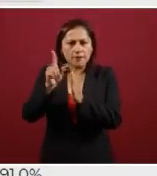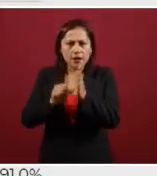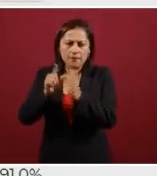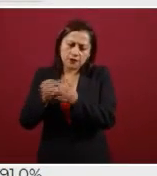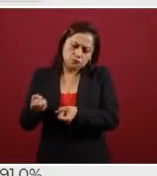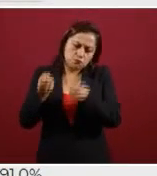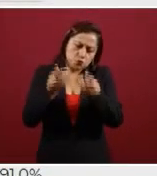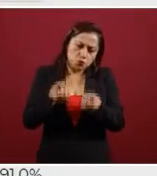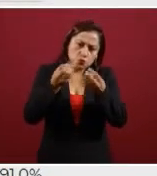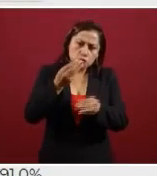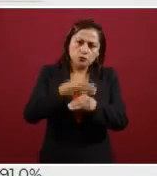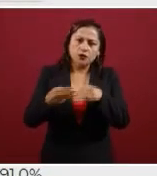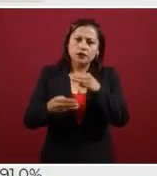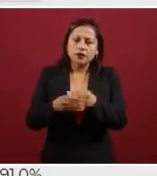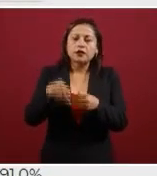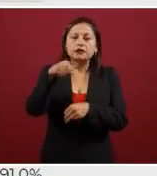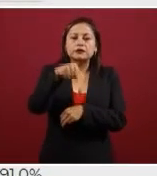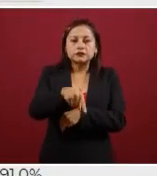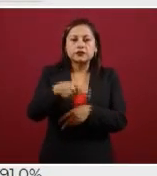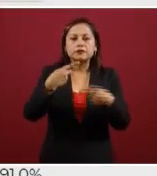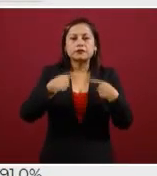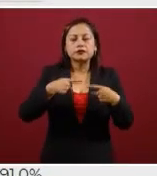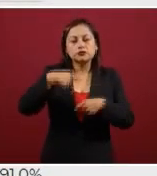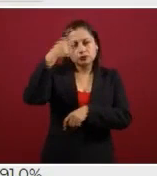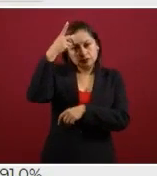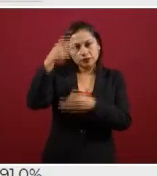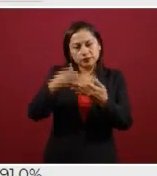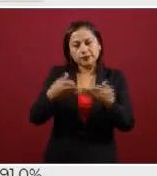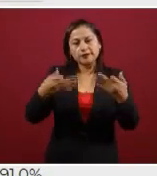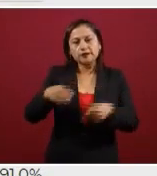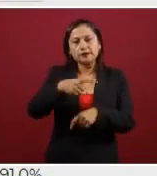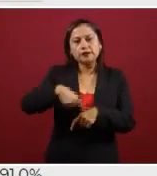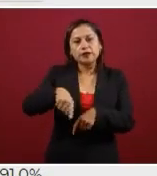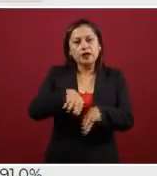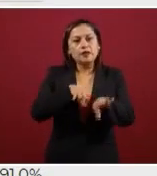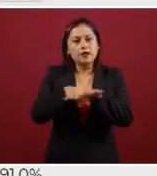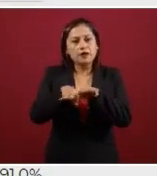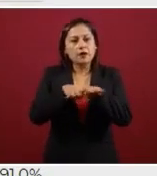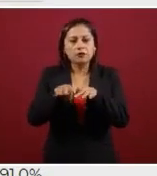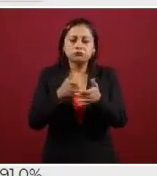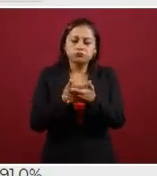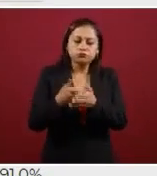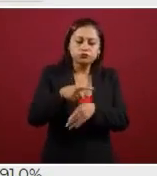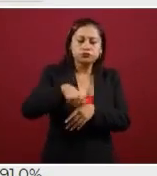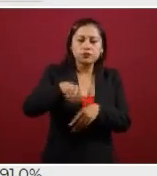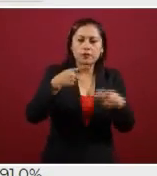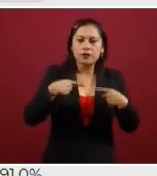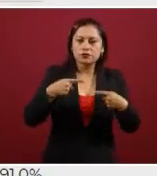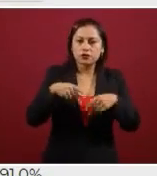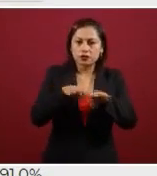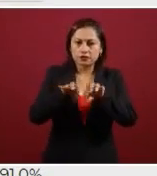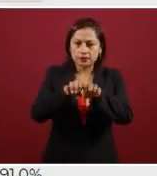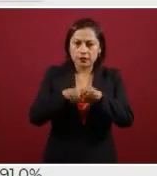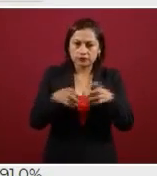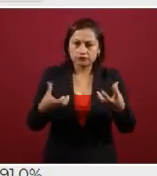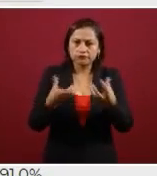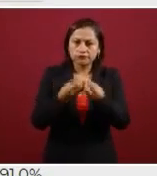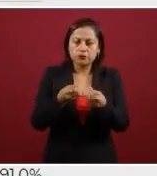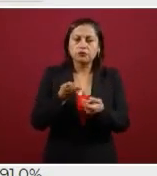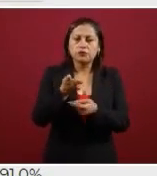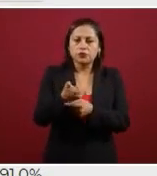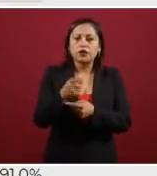para que ellos puedan tener para los jornales e invertir su trabajo en su parcela. Estoy hablando de los 5 mil pesos